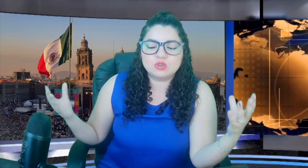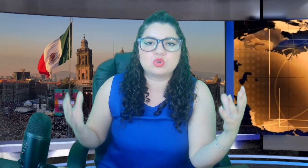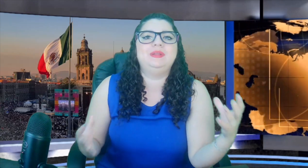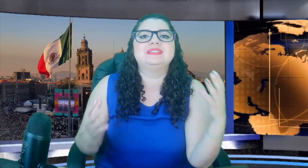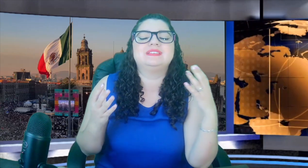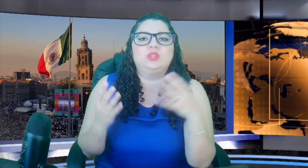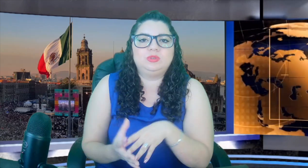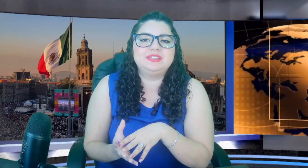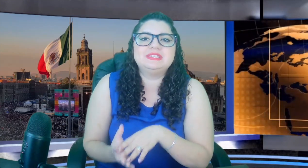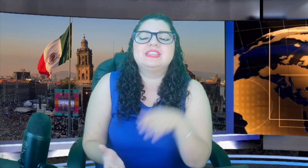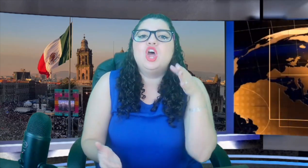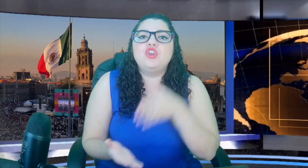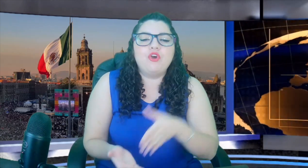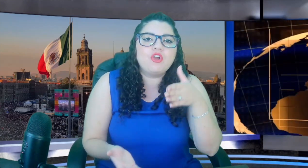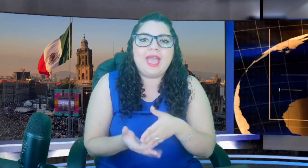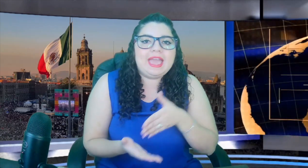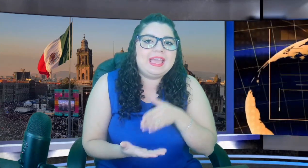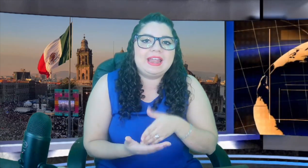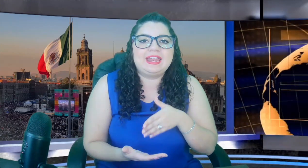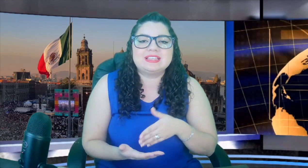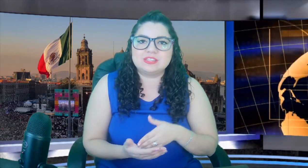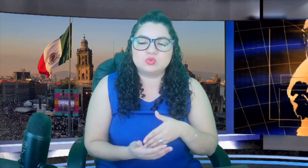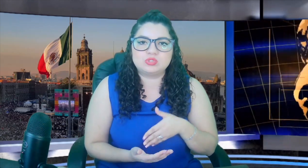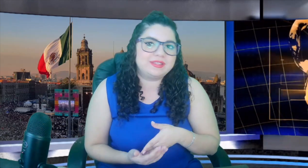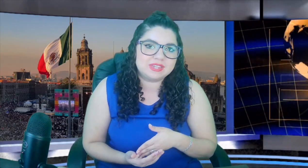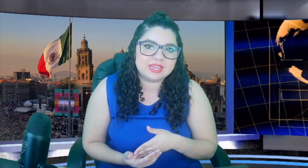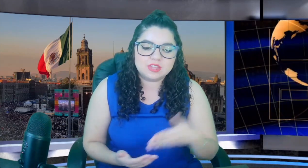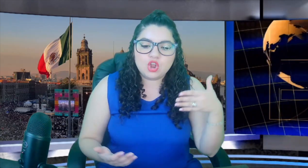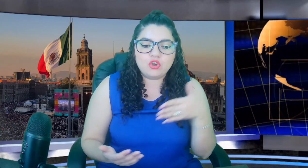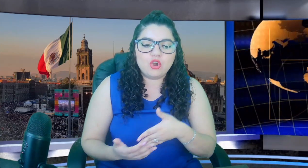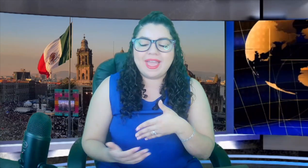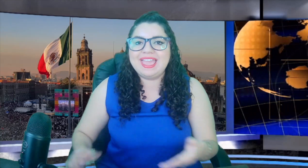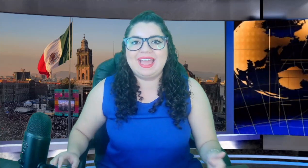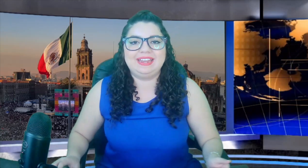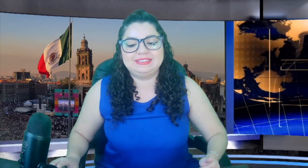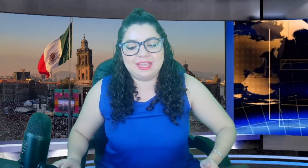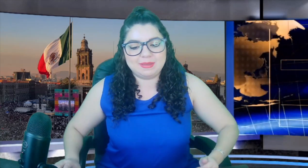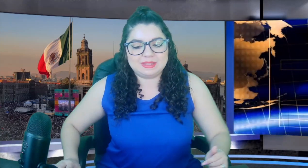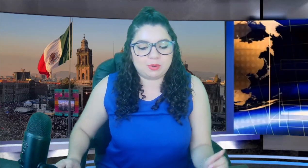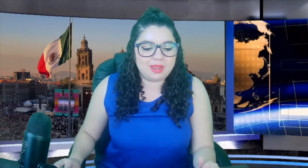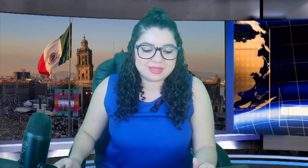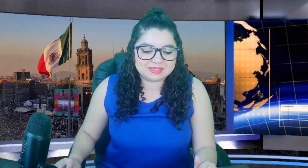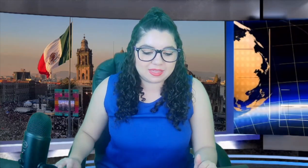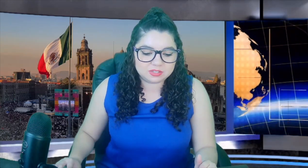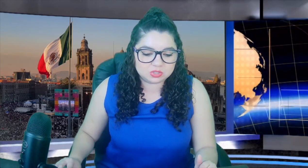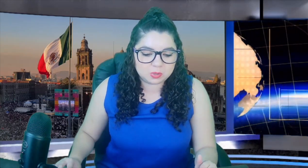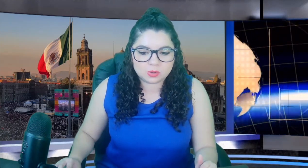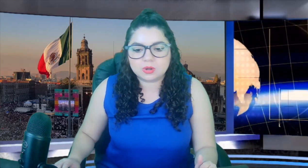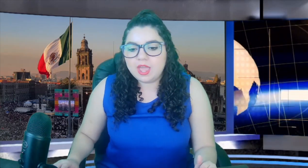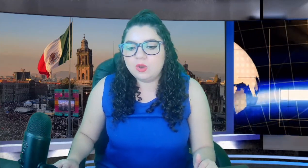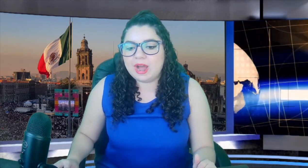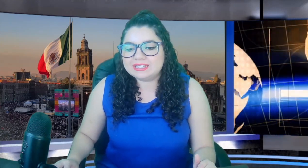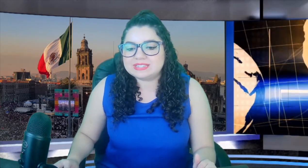que los jóvenes estadounidenses no caigan en estas sustancias, no caigan en temas, en problemas de